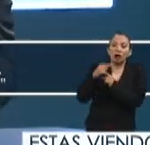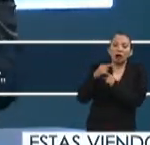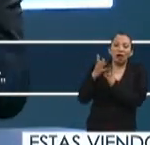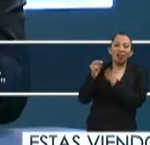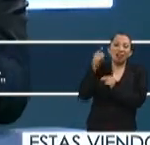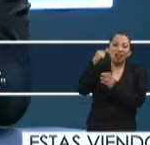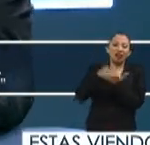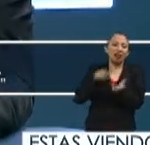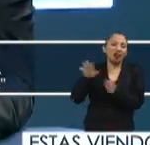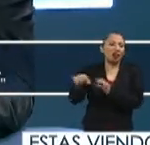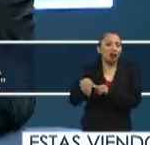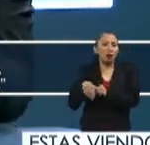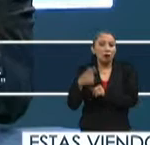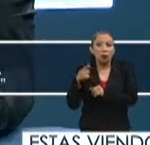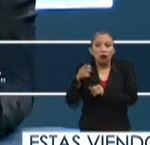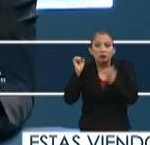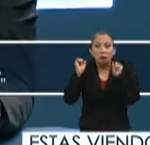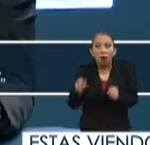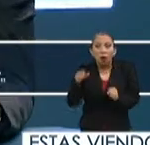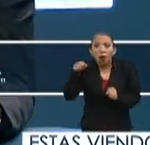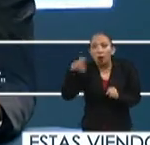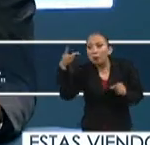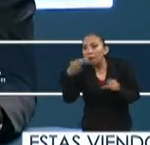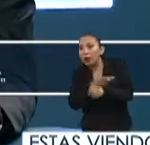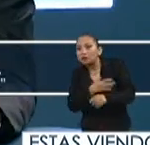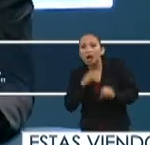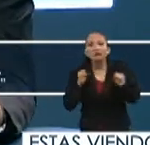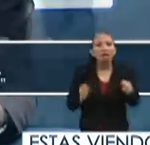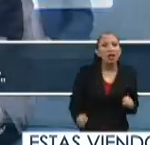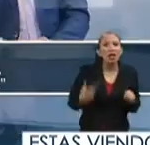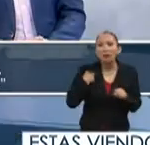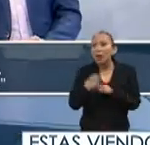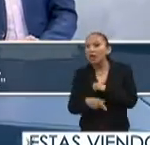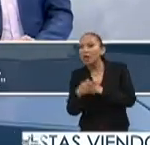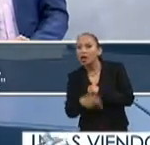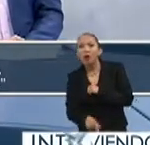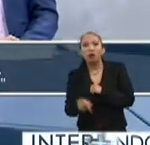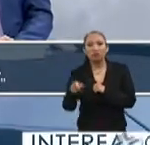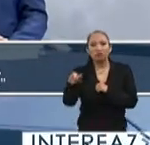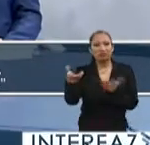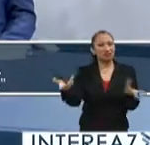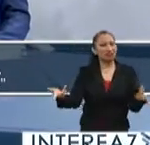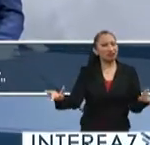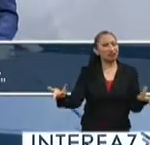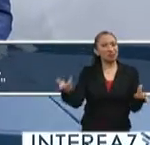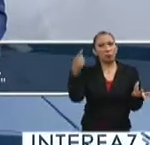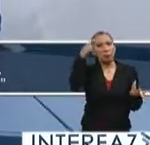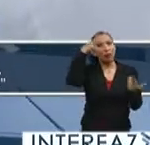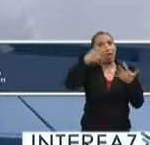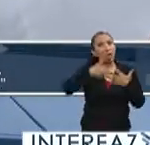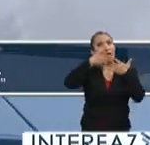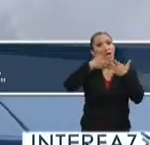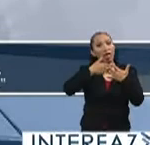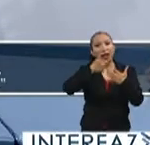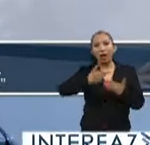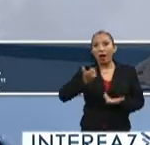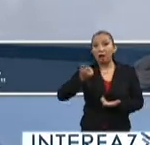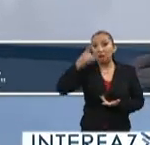y sin embargo nosotros lo vamos a percibir como algo escandalosamente amenazante, ¿no? Por cuestiones meramente